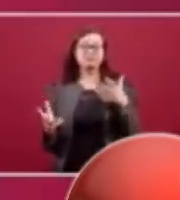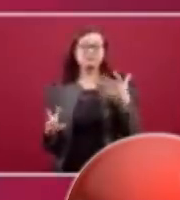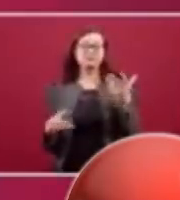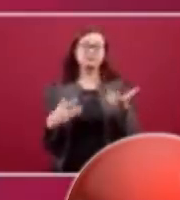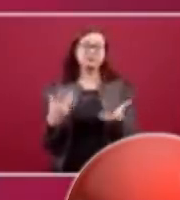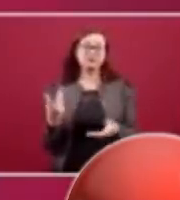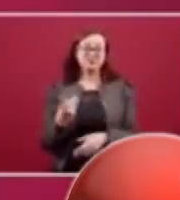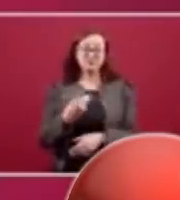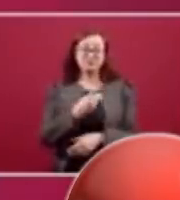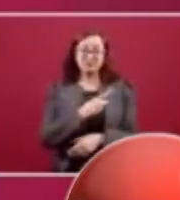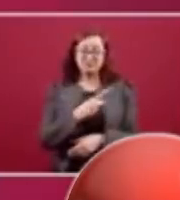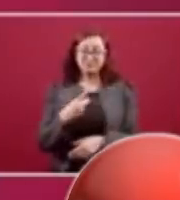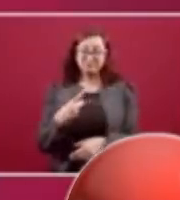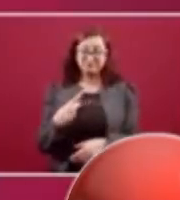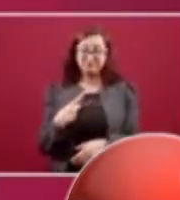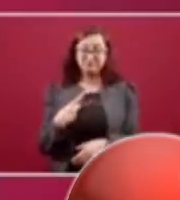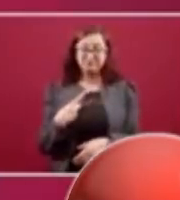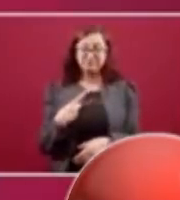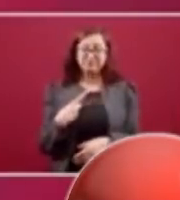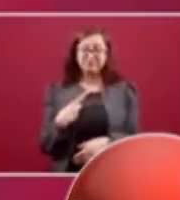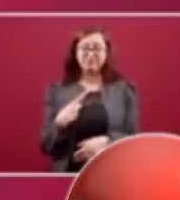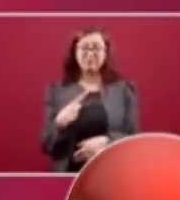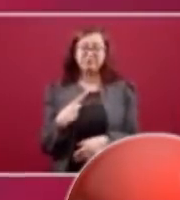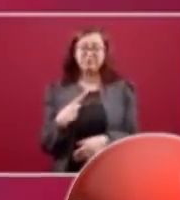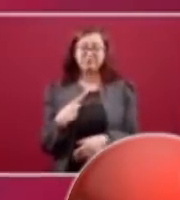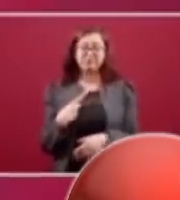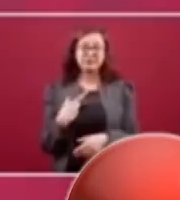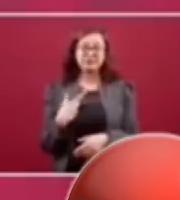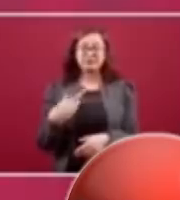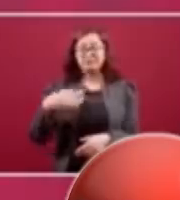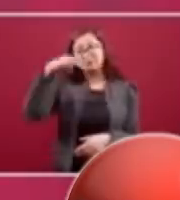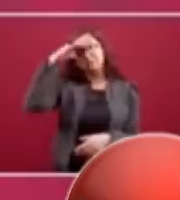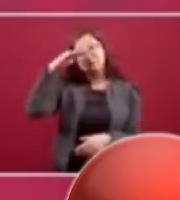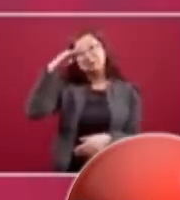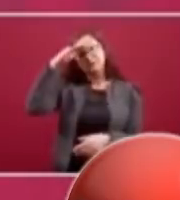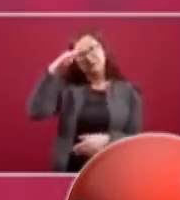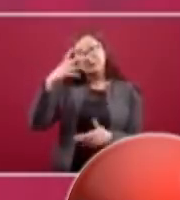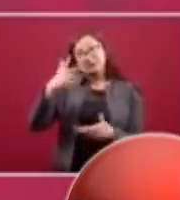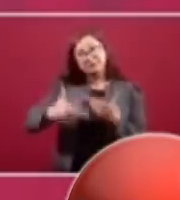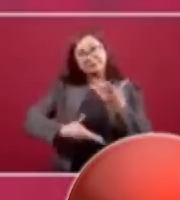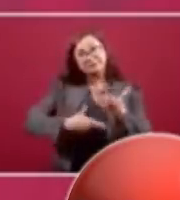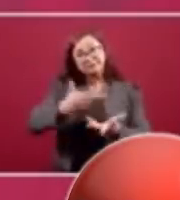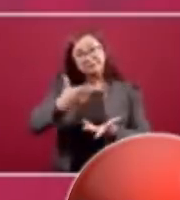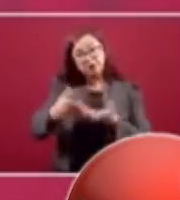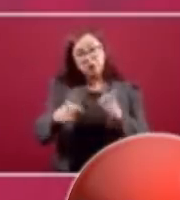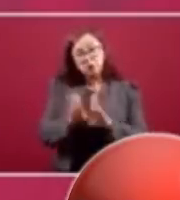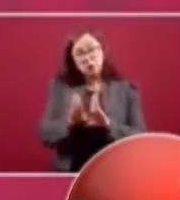de tomarse en consideración. Y lo otro